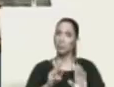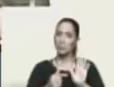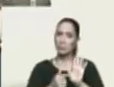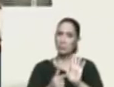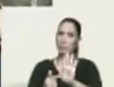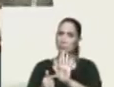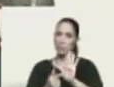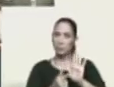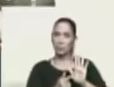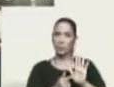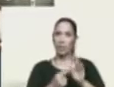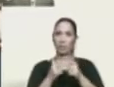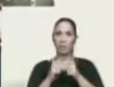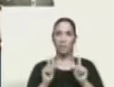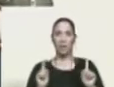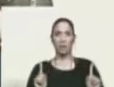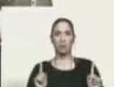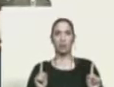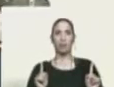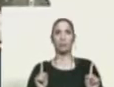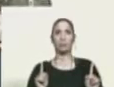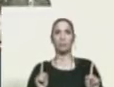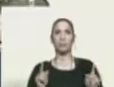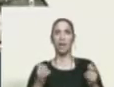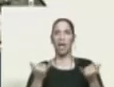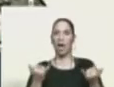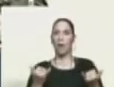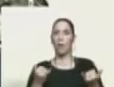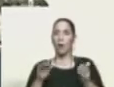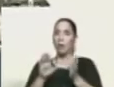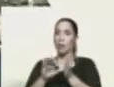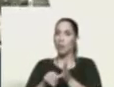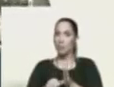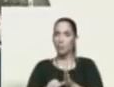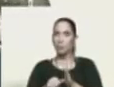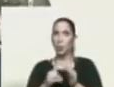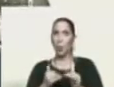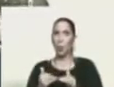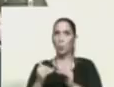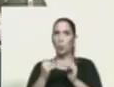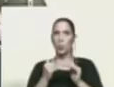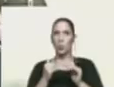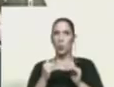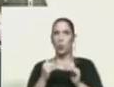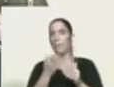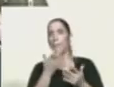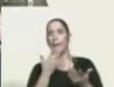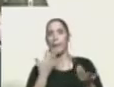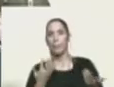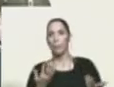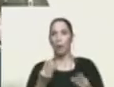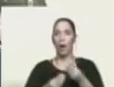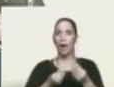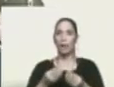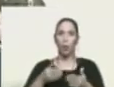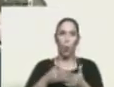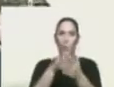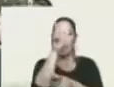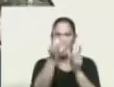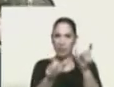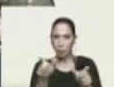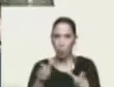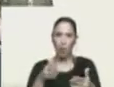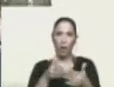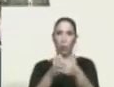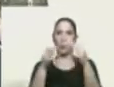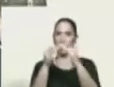diferencia. En el caso de delitos comunes que tienen que ver en el día a día, esos delitos que se cometen contra la persona, contra la